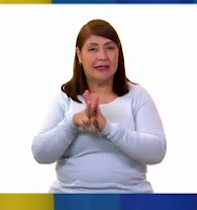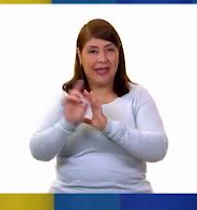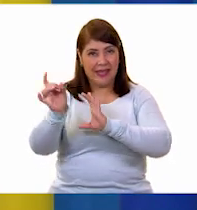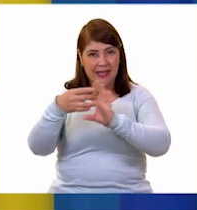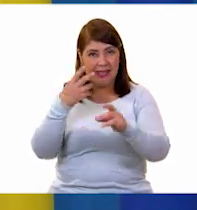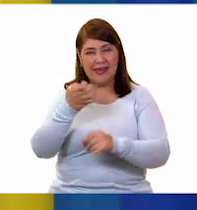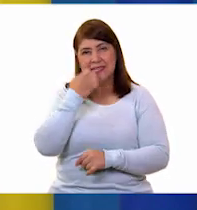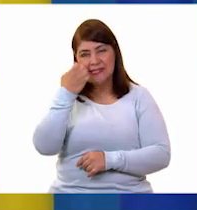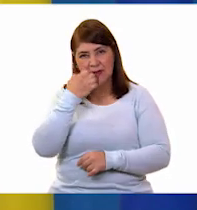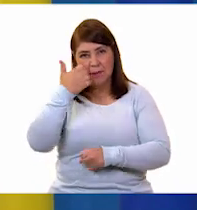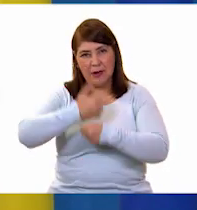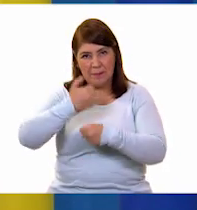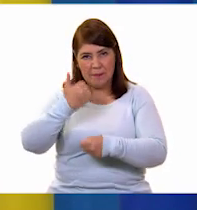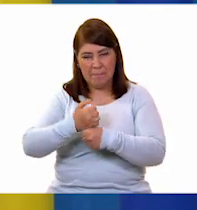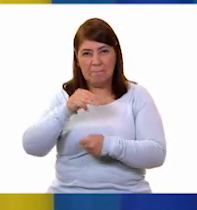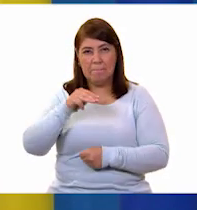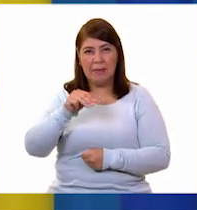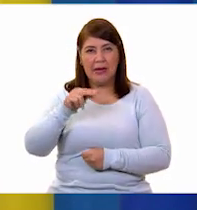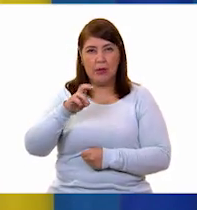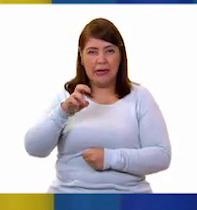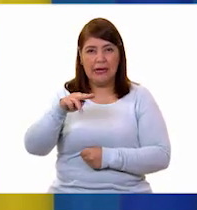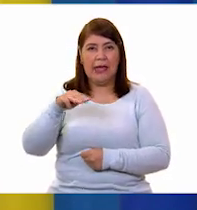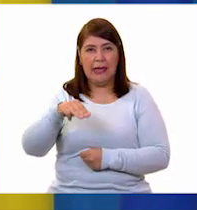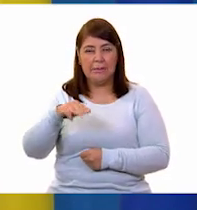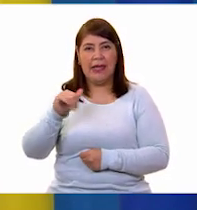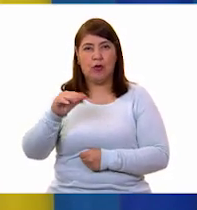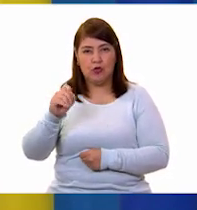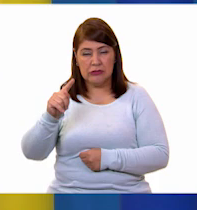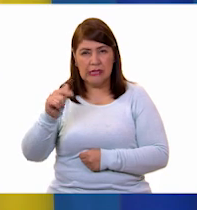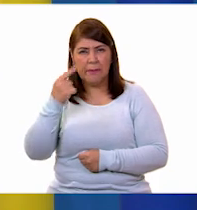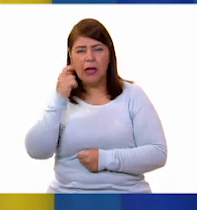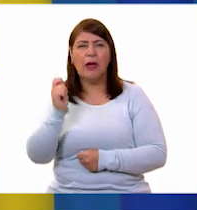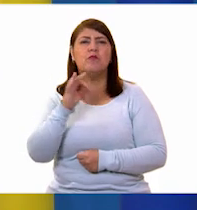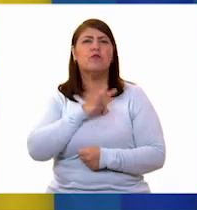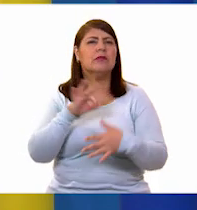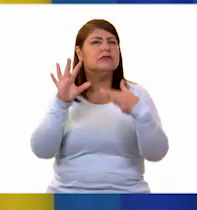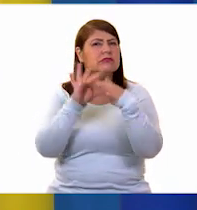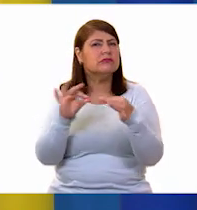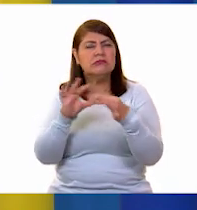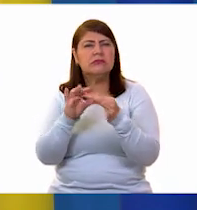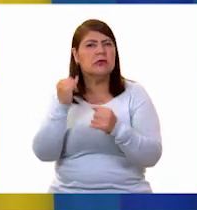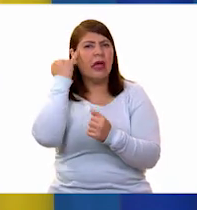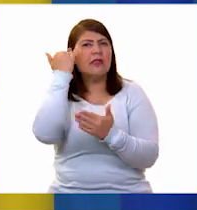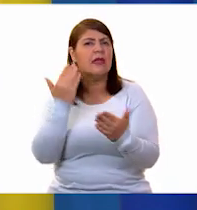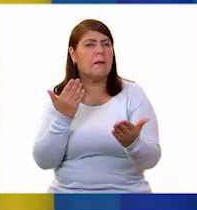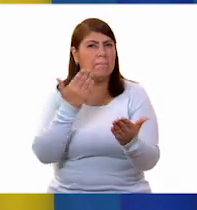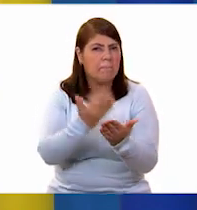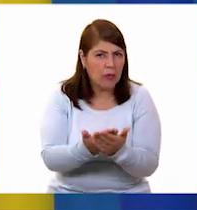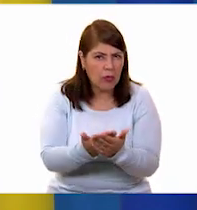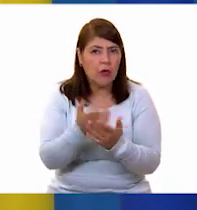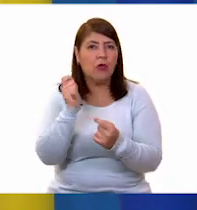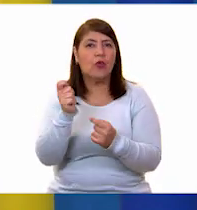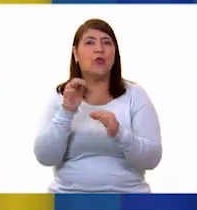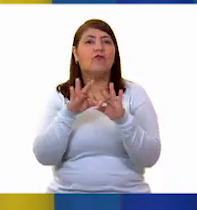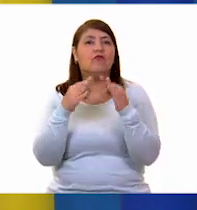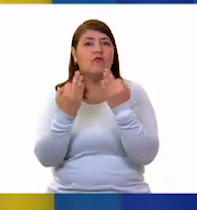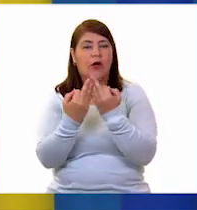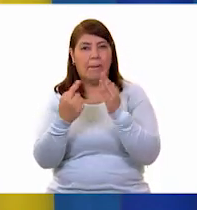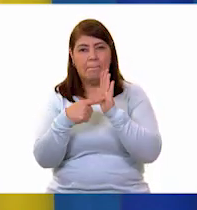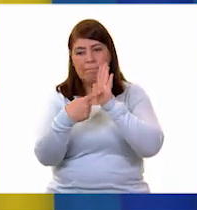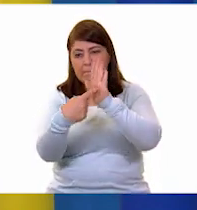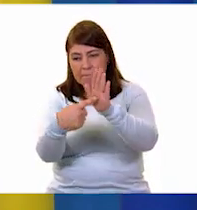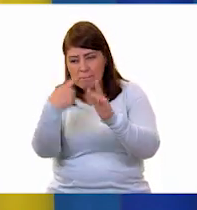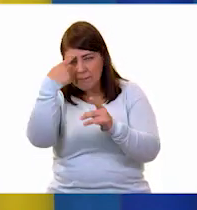Escuela Primaria Manuel M. Acosta, anexa a la BEM, en donde nos proporcionan y nos proponen y explican un modelo